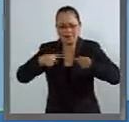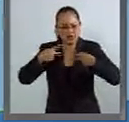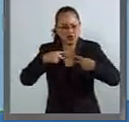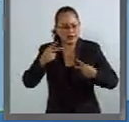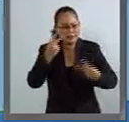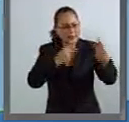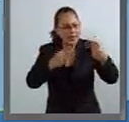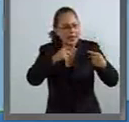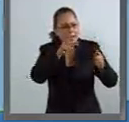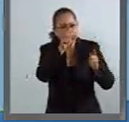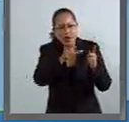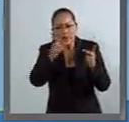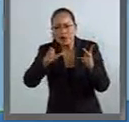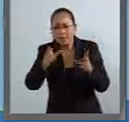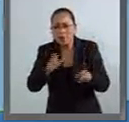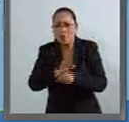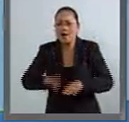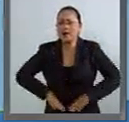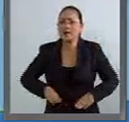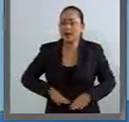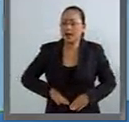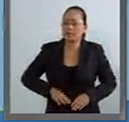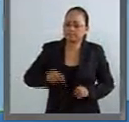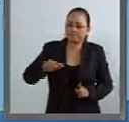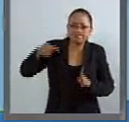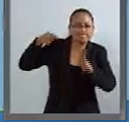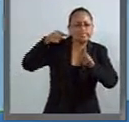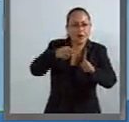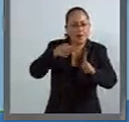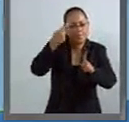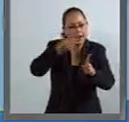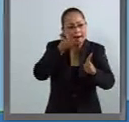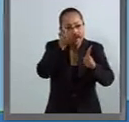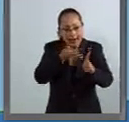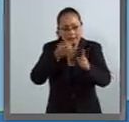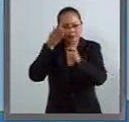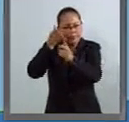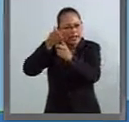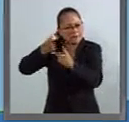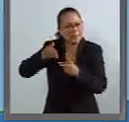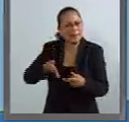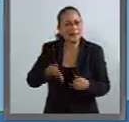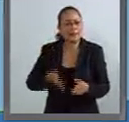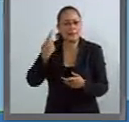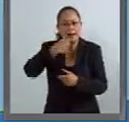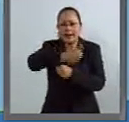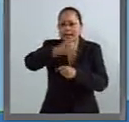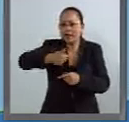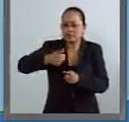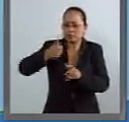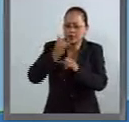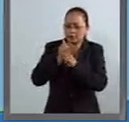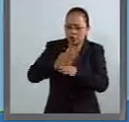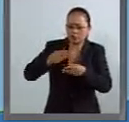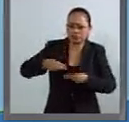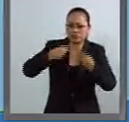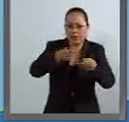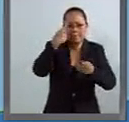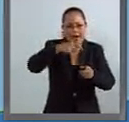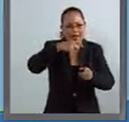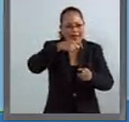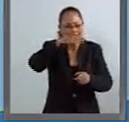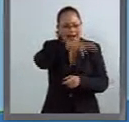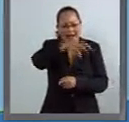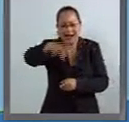tienen y mostrar y aportar contenidos específicos para ellos, una comunicación focalizada para la